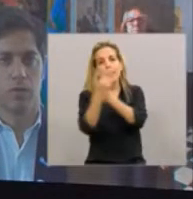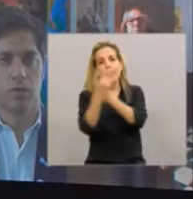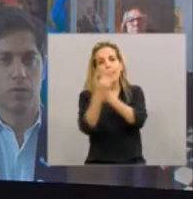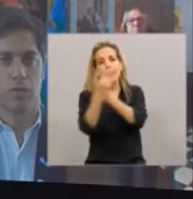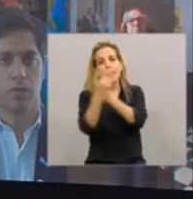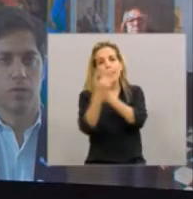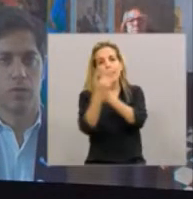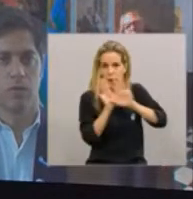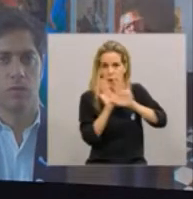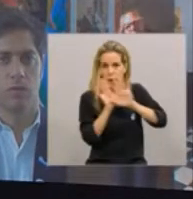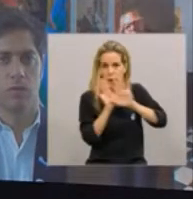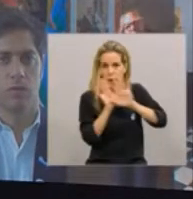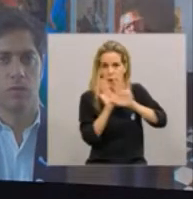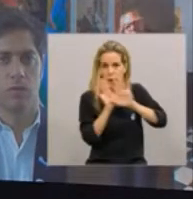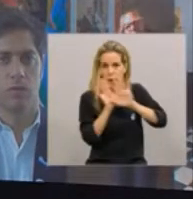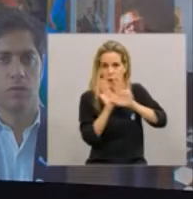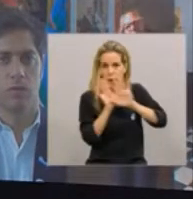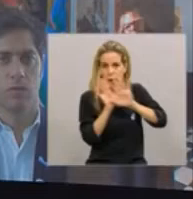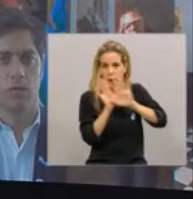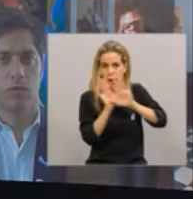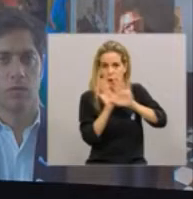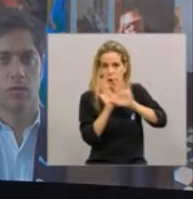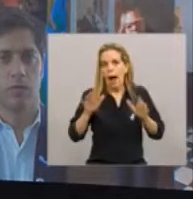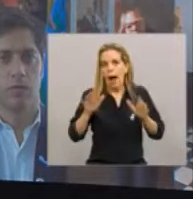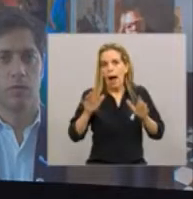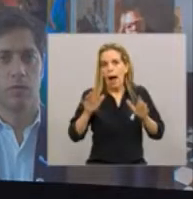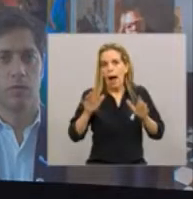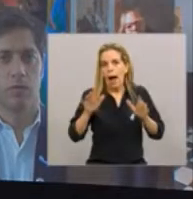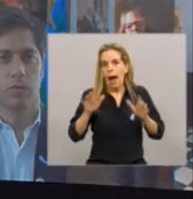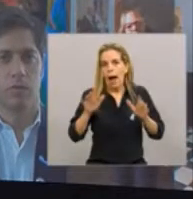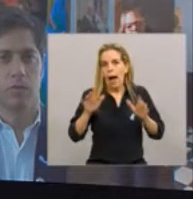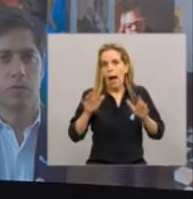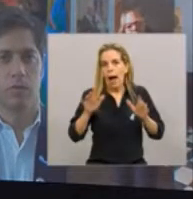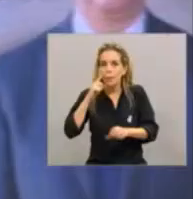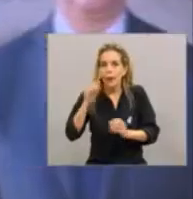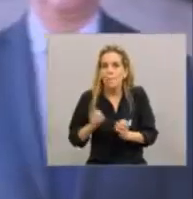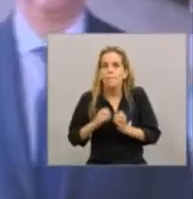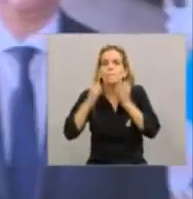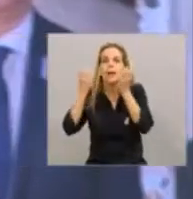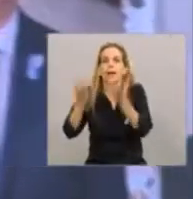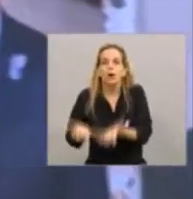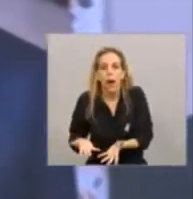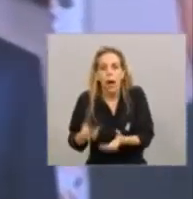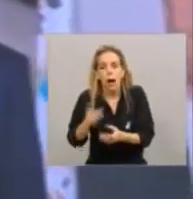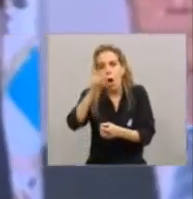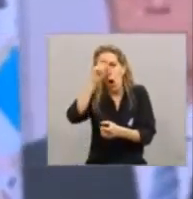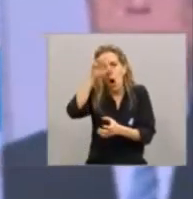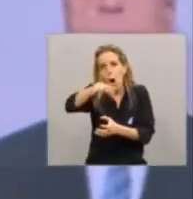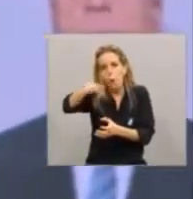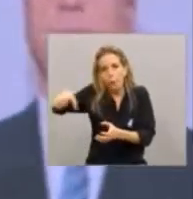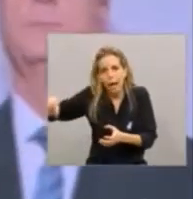a un sistema de salud que estaba muy golpeado y que hoy puede resistir